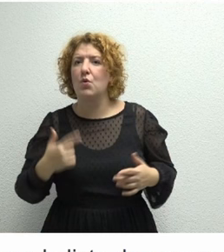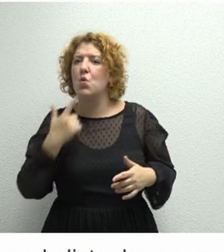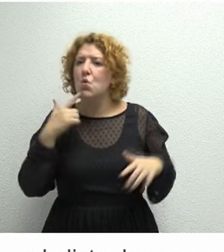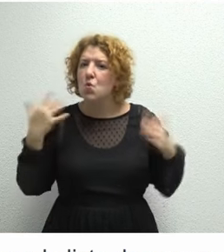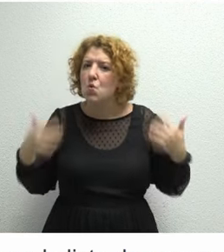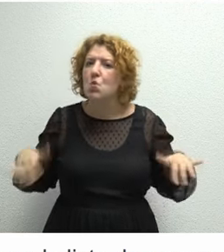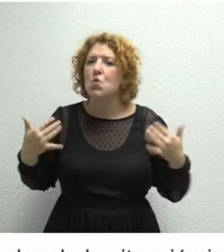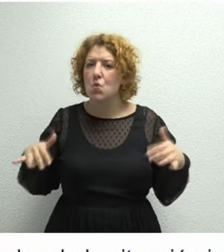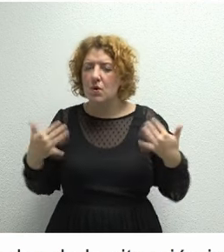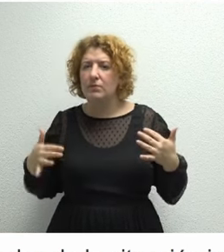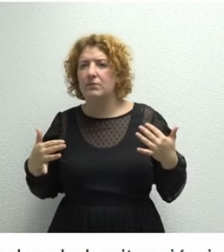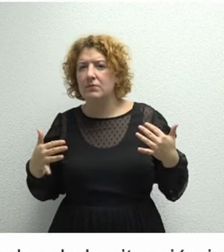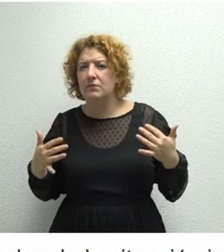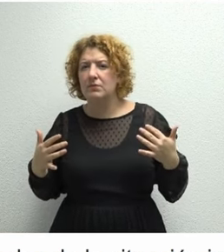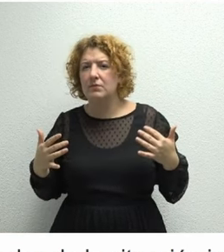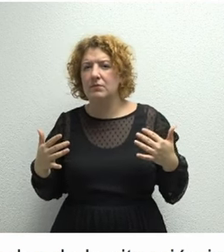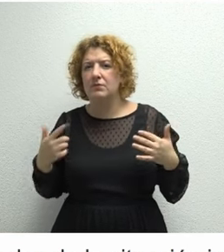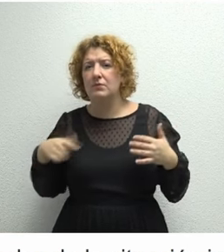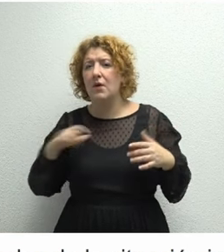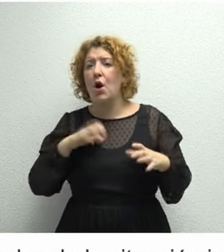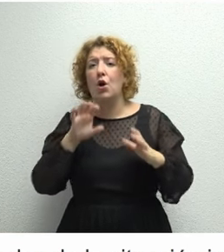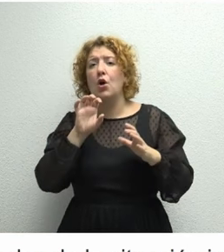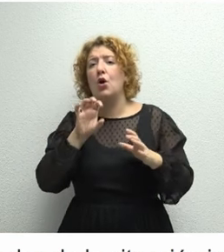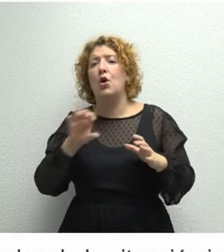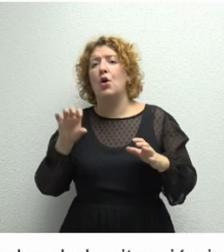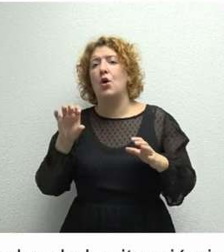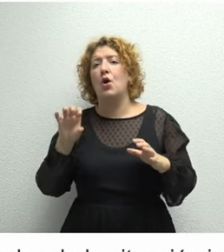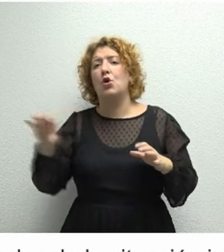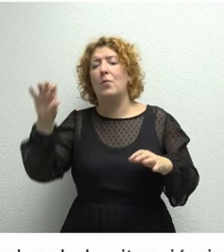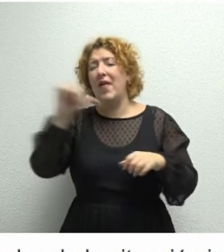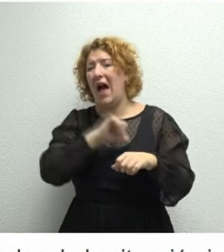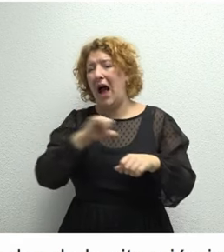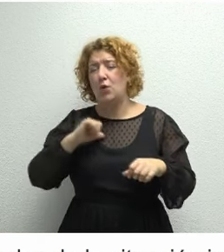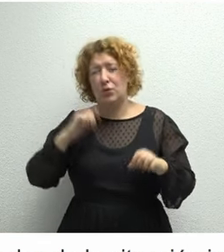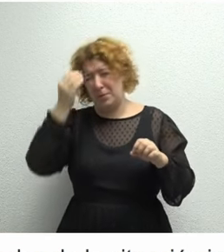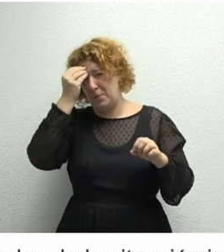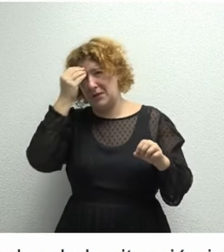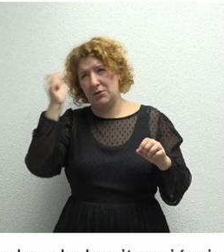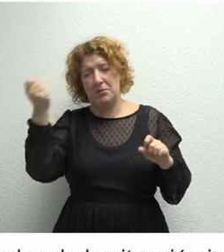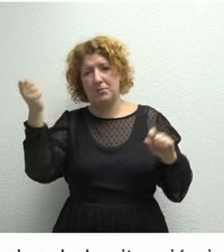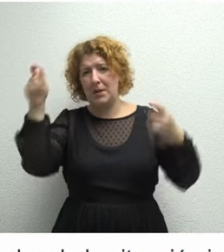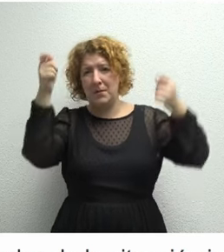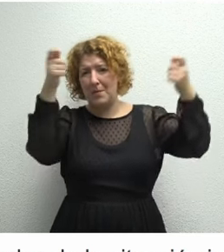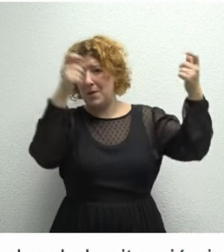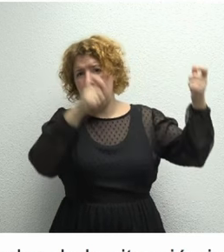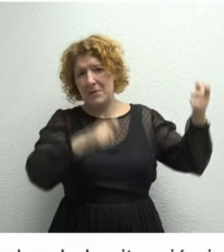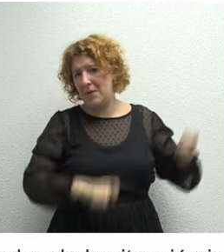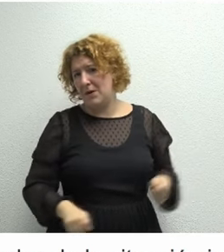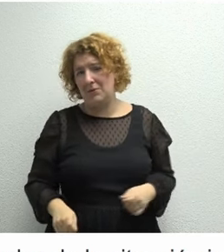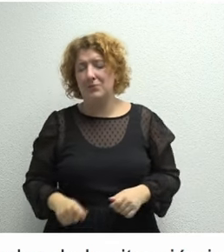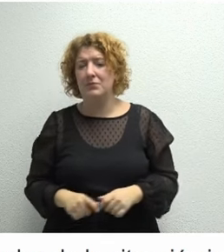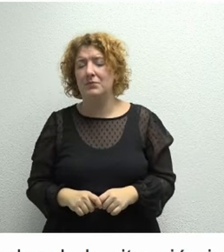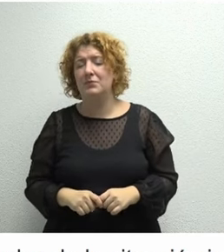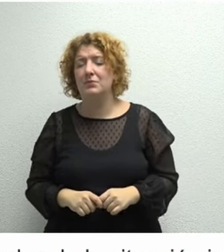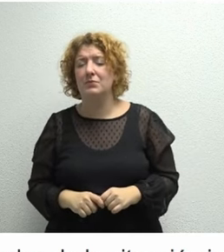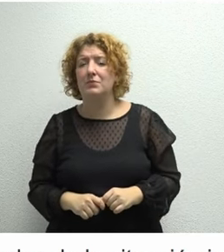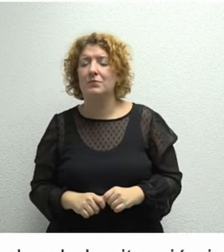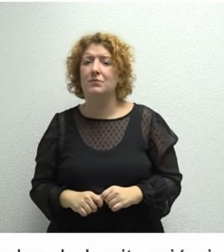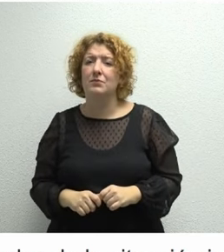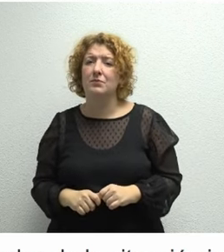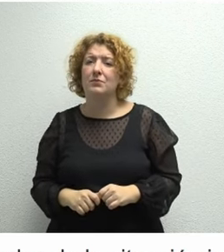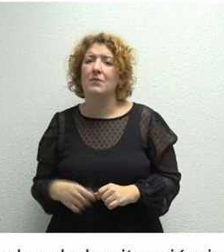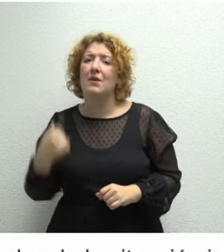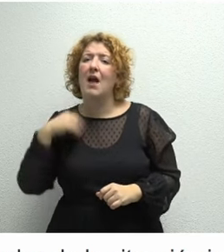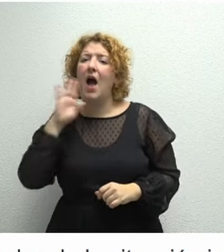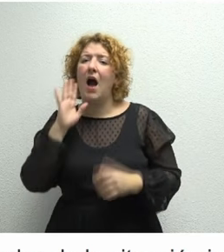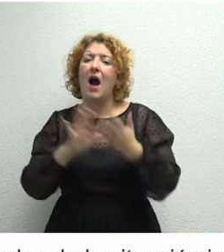Pues yo creo que esto si lo plasmamos en cualquiera comunidad Autónoma es la realidad que seguramente vamos a tener en la la mayoría de comunidades autónomas antes la